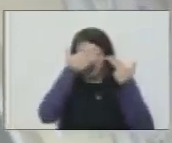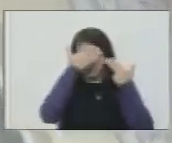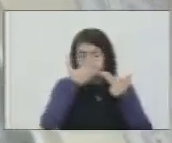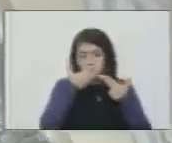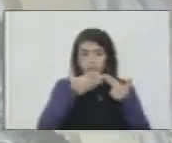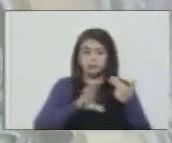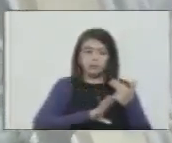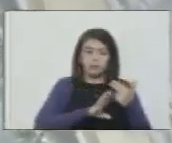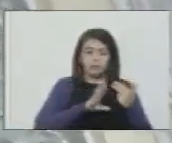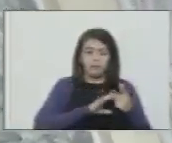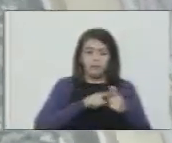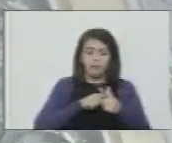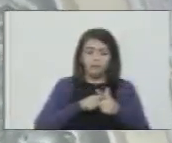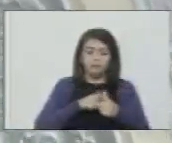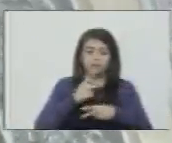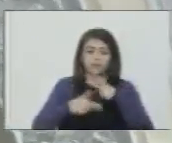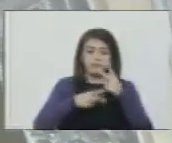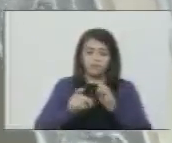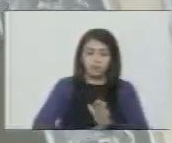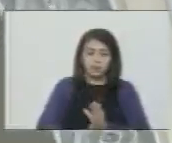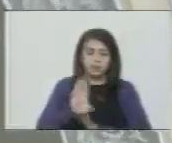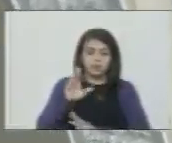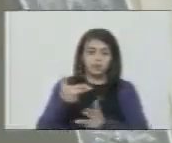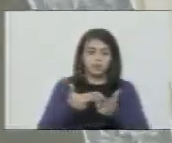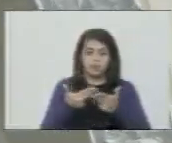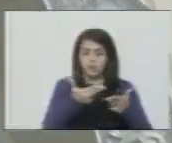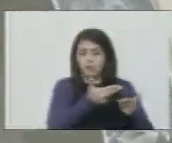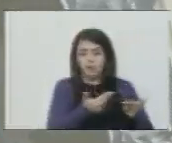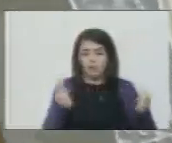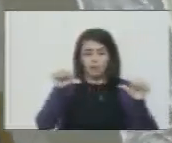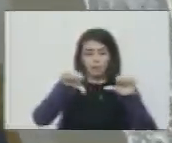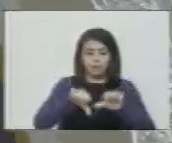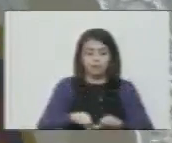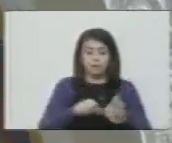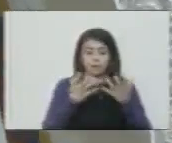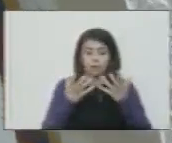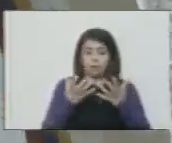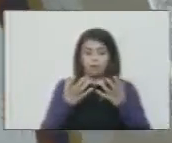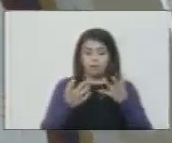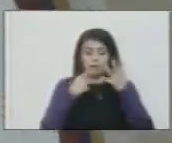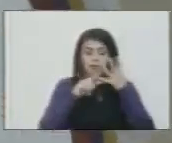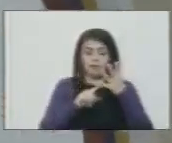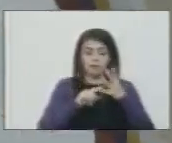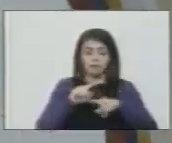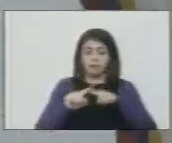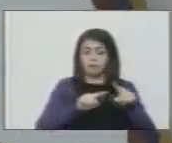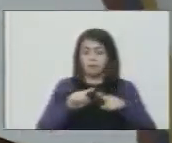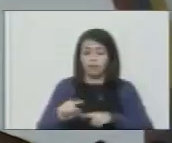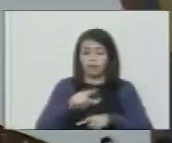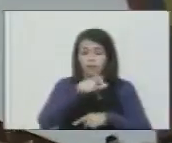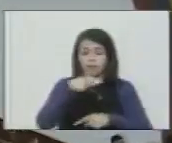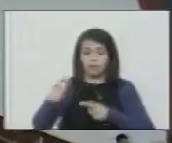financiamiento al terrorismo y financiamiento de la proliferación de armas de destrucción masiva. 4. Ordenar a los sujetos